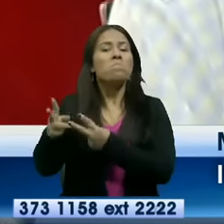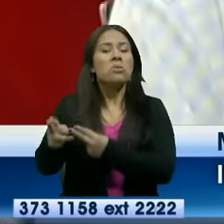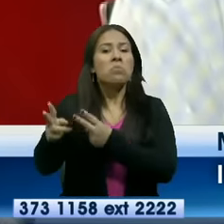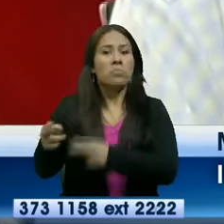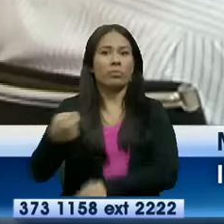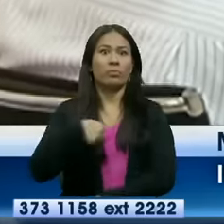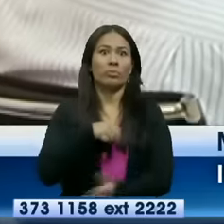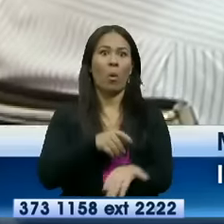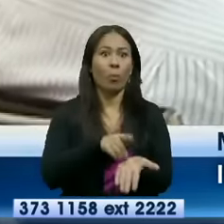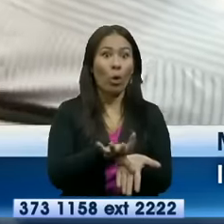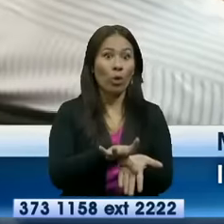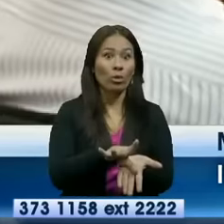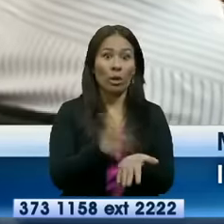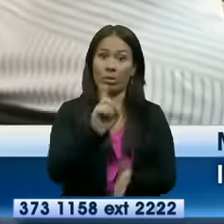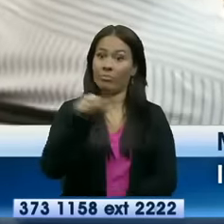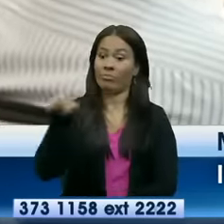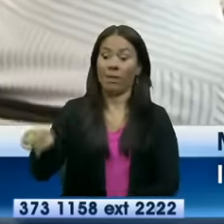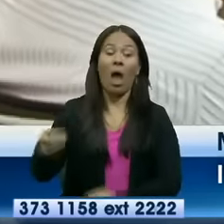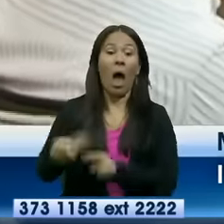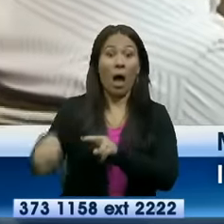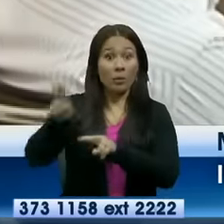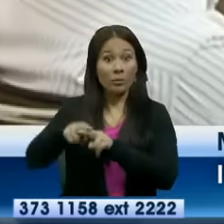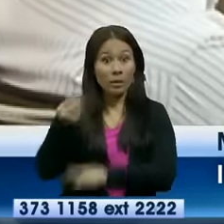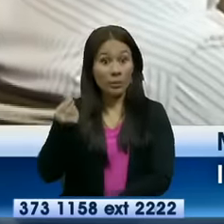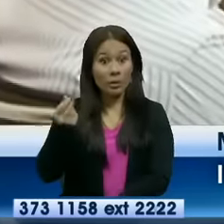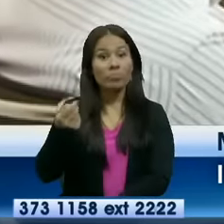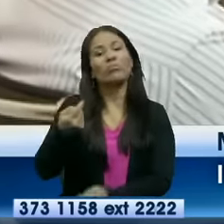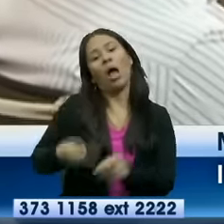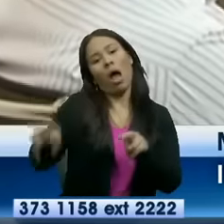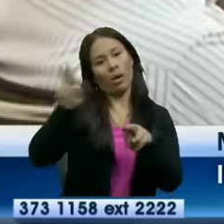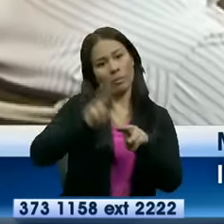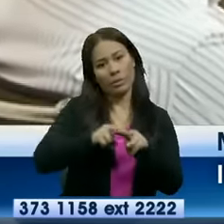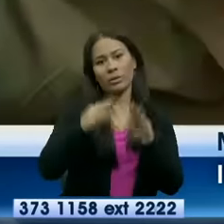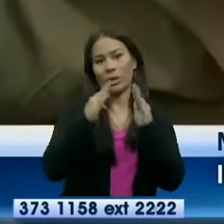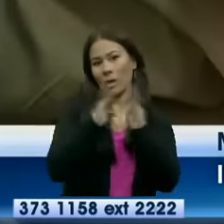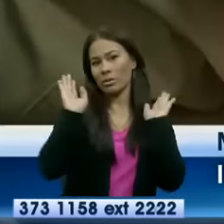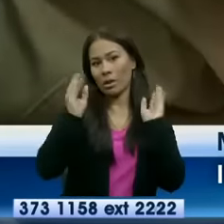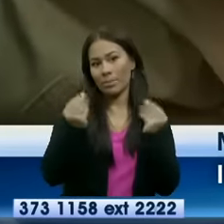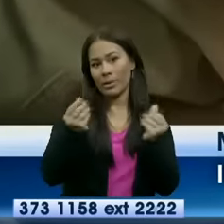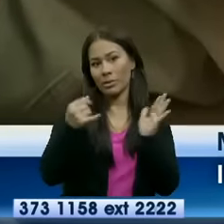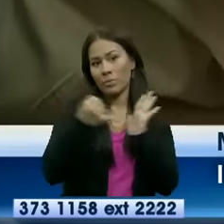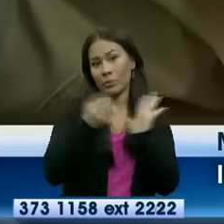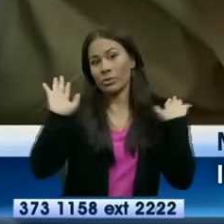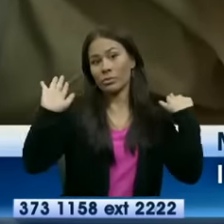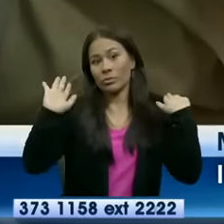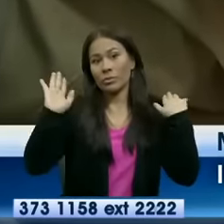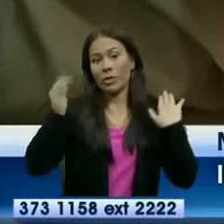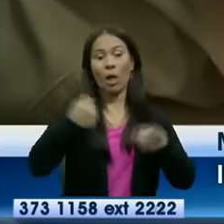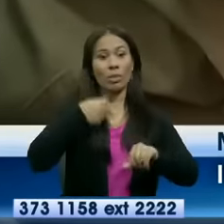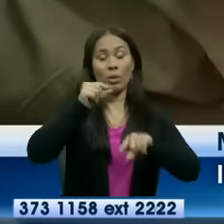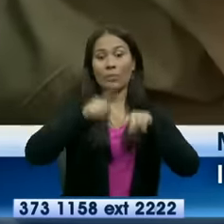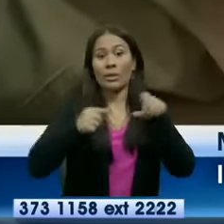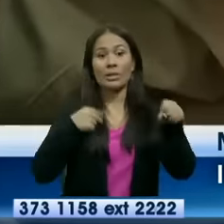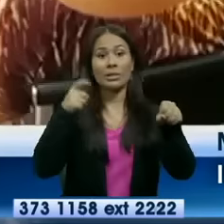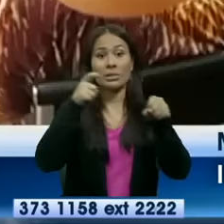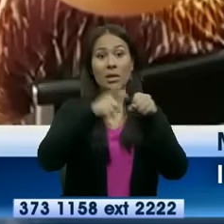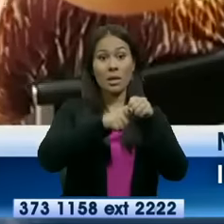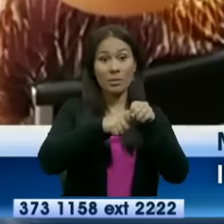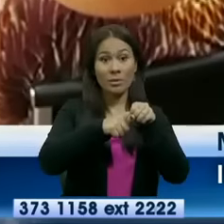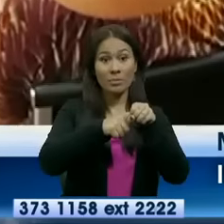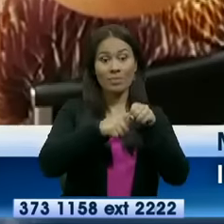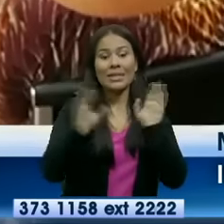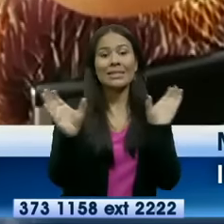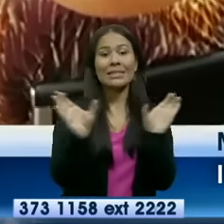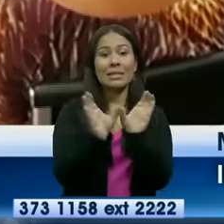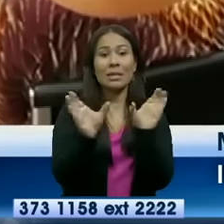destituidos. Contó además que los registradores de la propiedad no podrán inscribir los predios sin el certificado